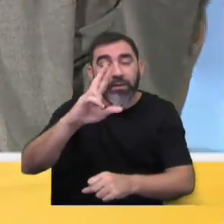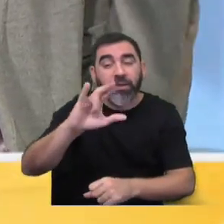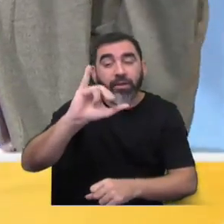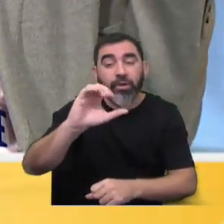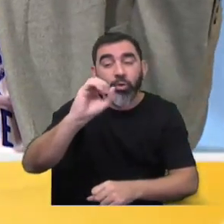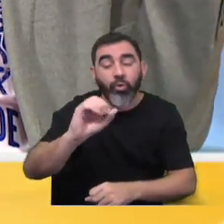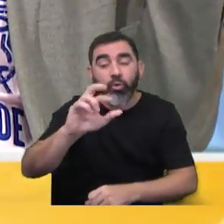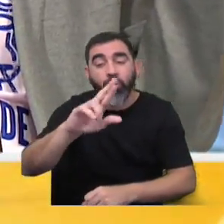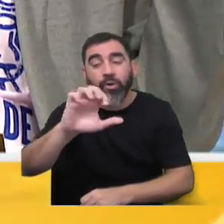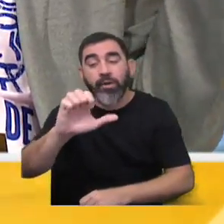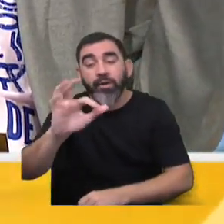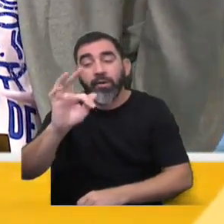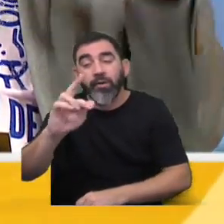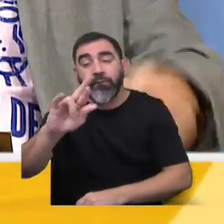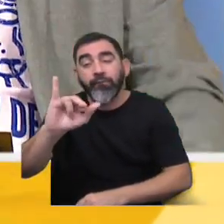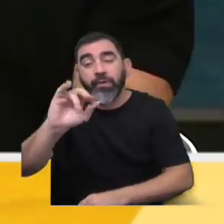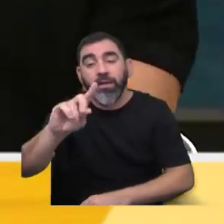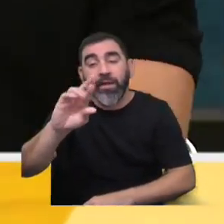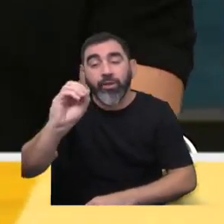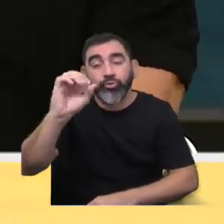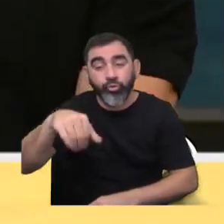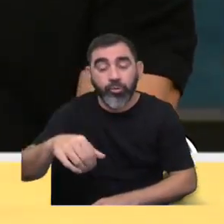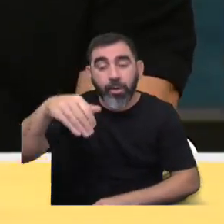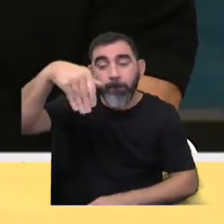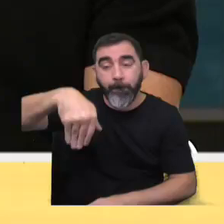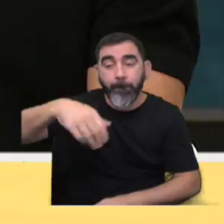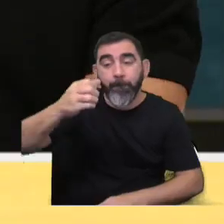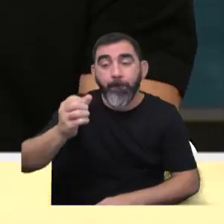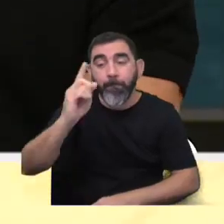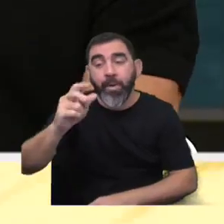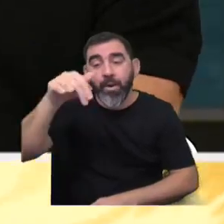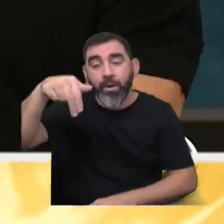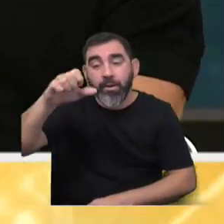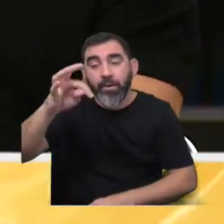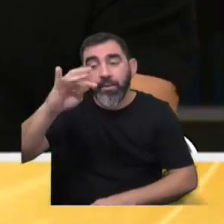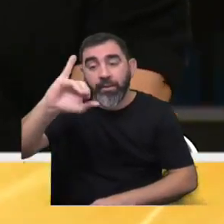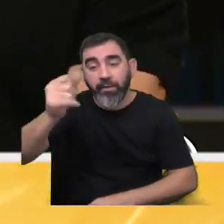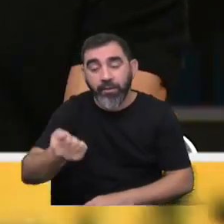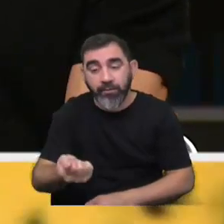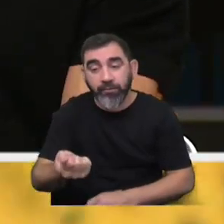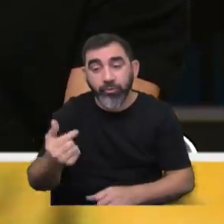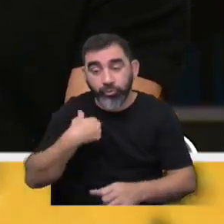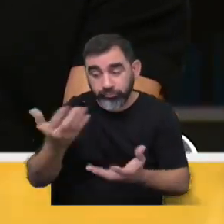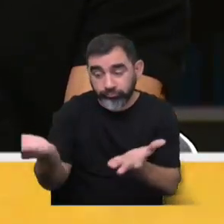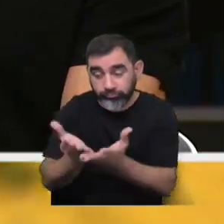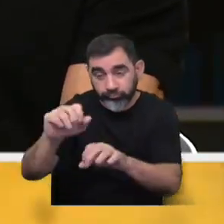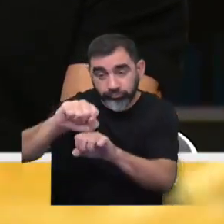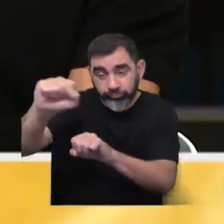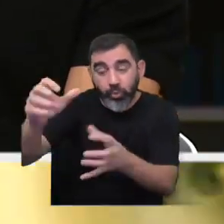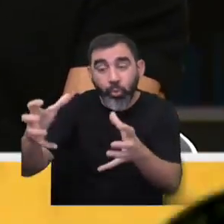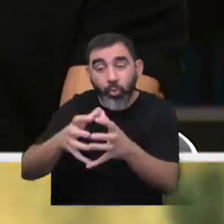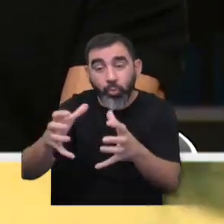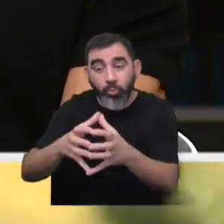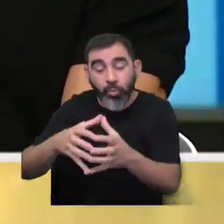criorrefrigeración magnética. Exacto. Bueno, ¿en qué consiste? Yo de hecho hice mi tesis de doctorado y ahora mis estudios de postdoctorado en grupos de